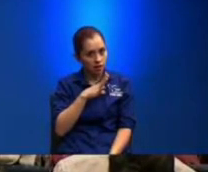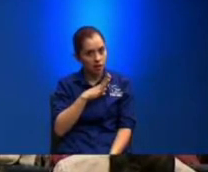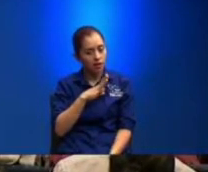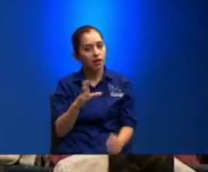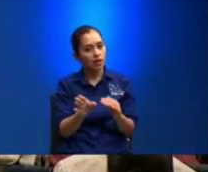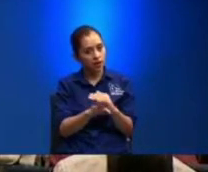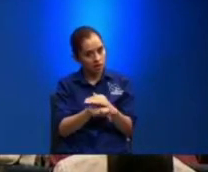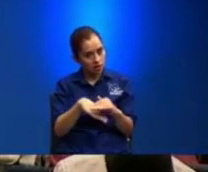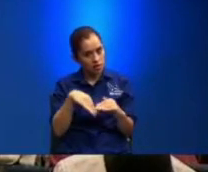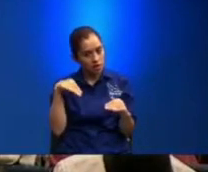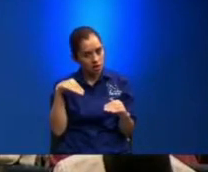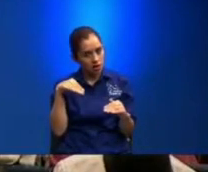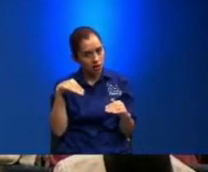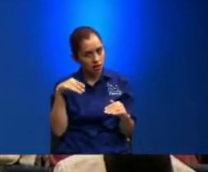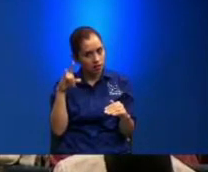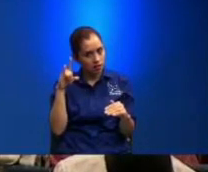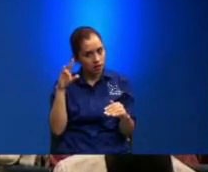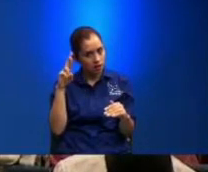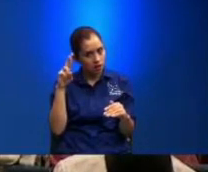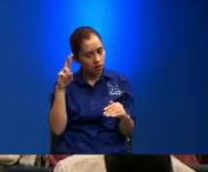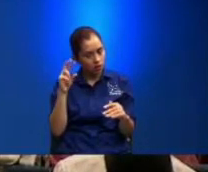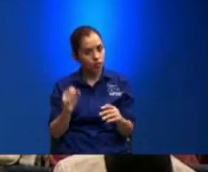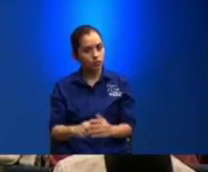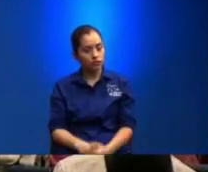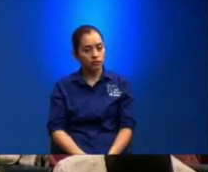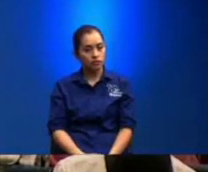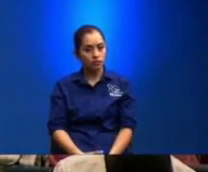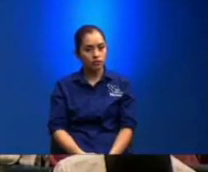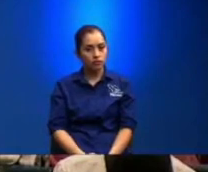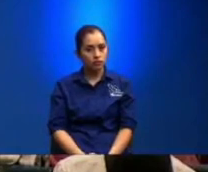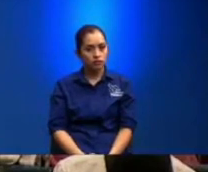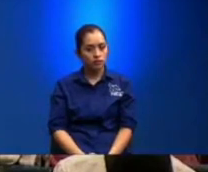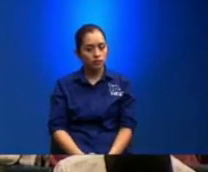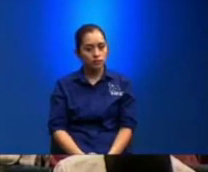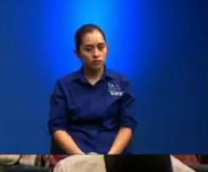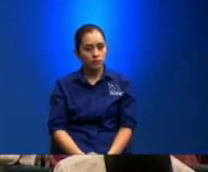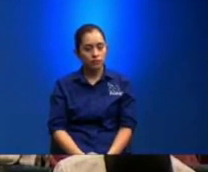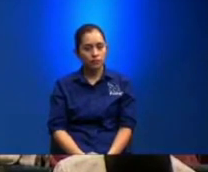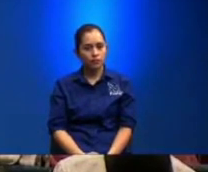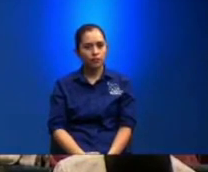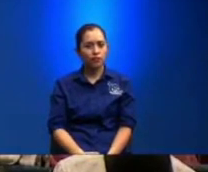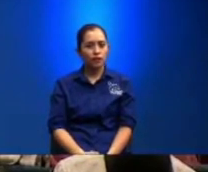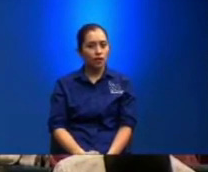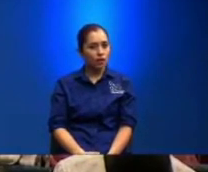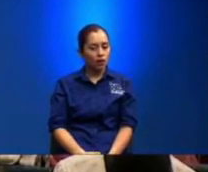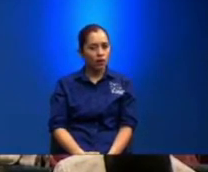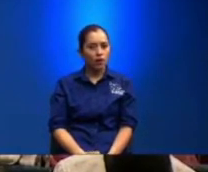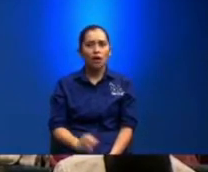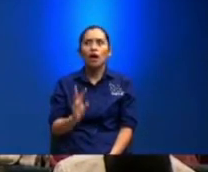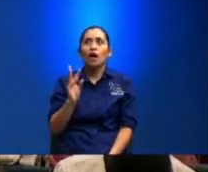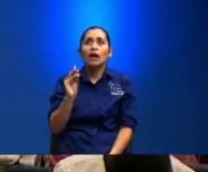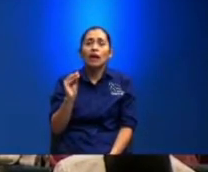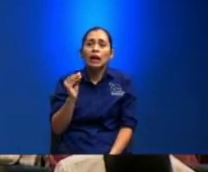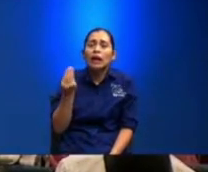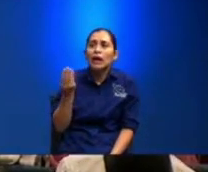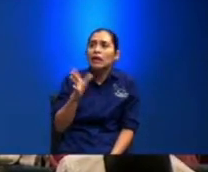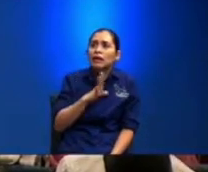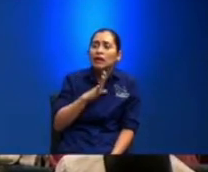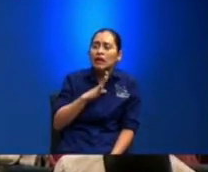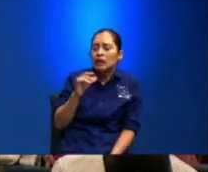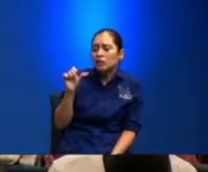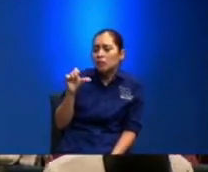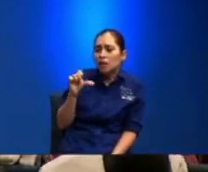nombre pero qué tiene de malo que el 7 de diciembre yo quemé todos los colchones que me que mi hijo